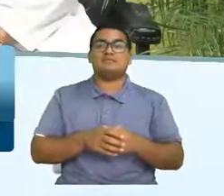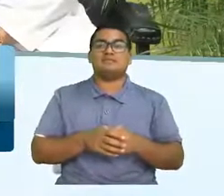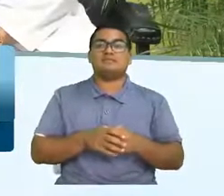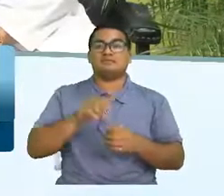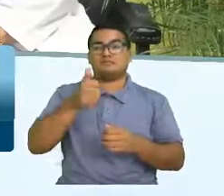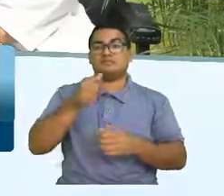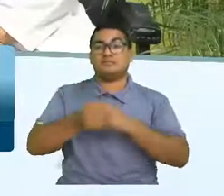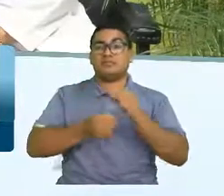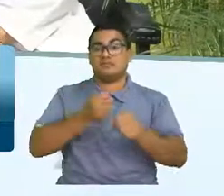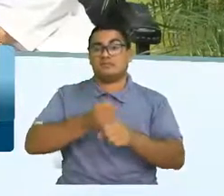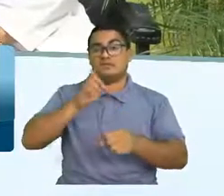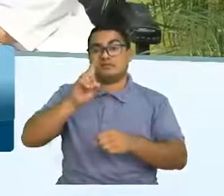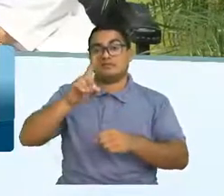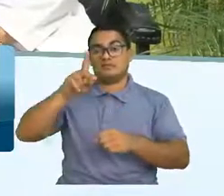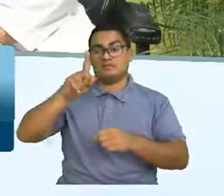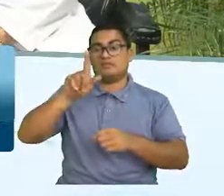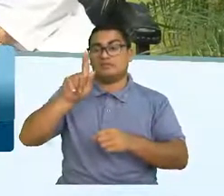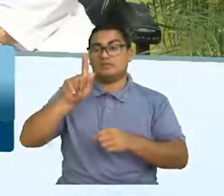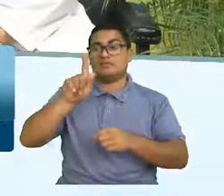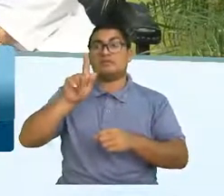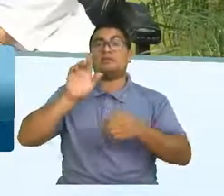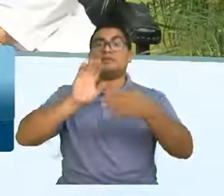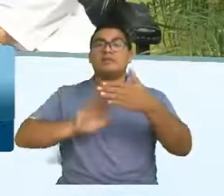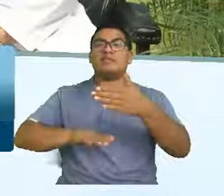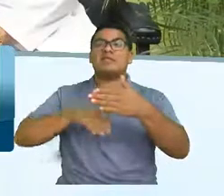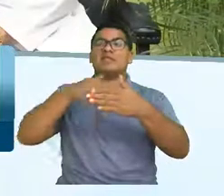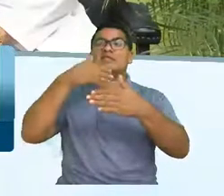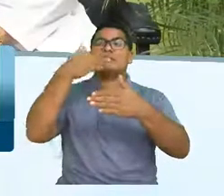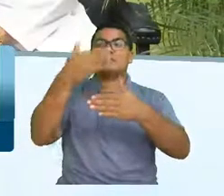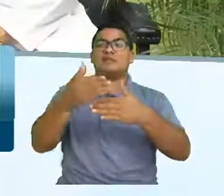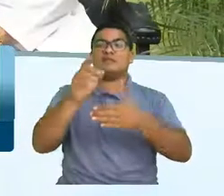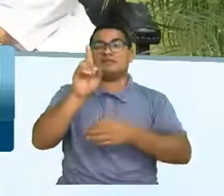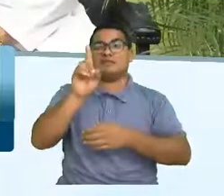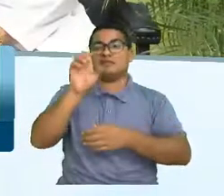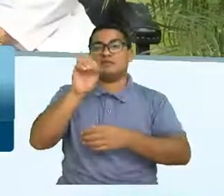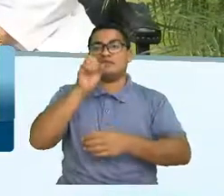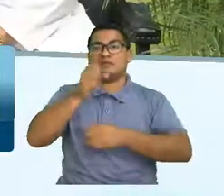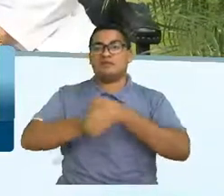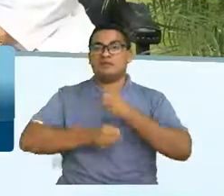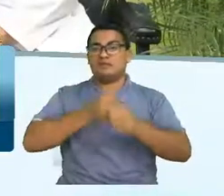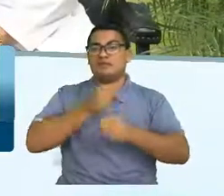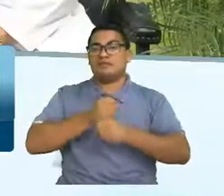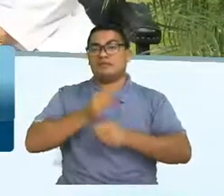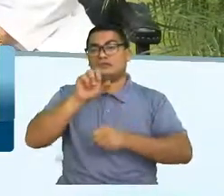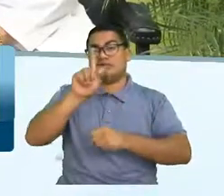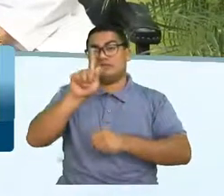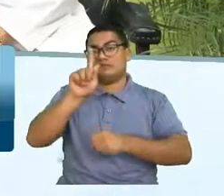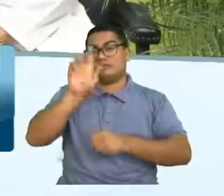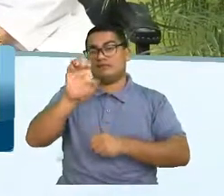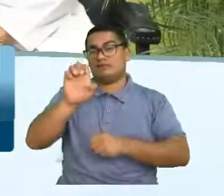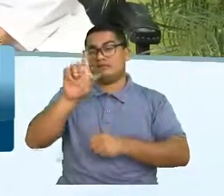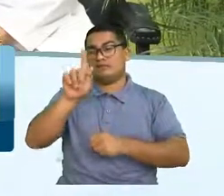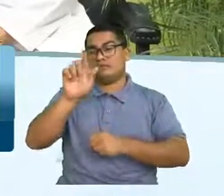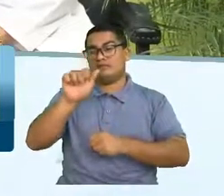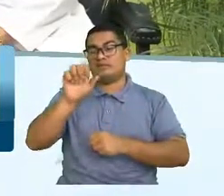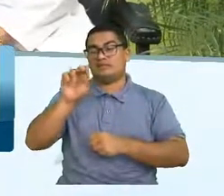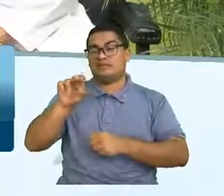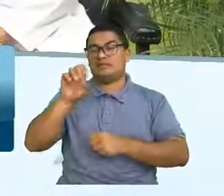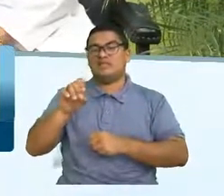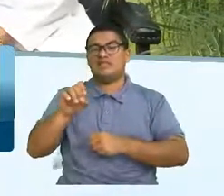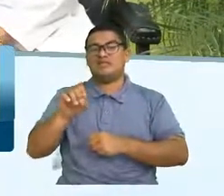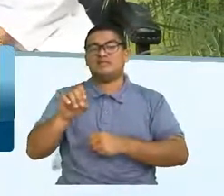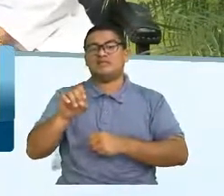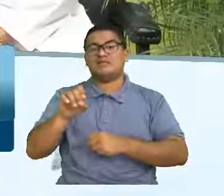la segunda dosis, le toca lo que es a los 10 años los su 10. Primera dosis de tétano. Sí. ¿Primera dosis de tétano? Sí, así